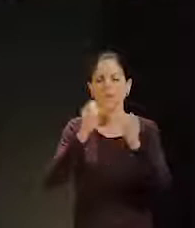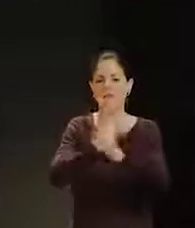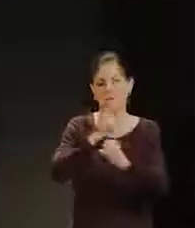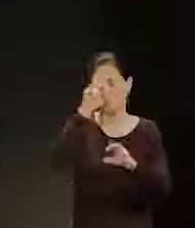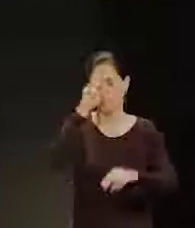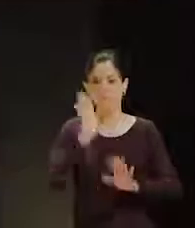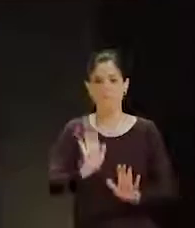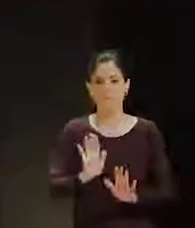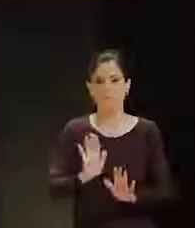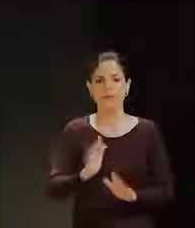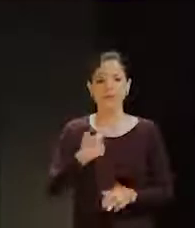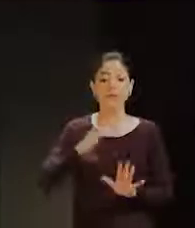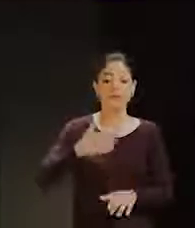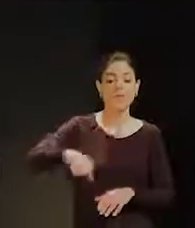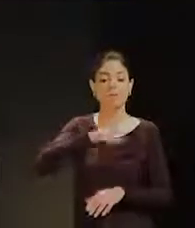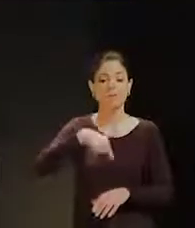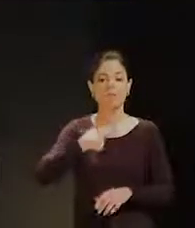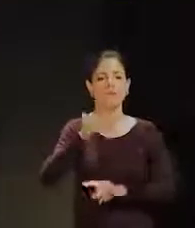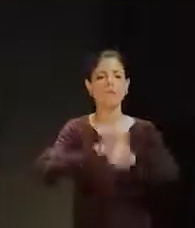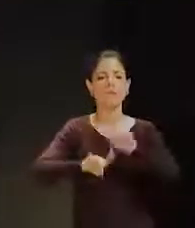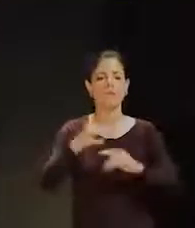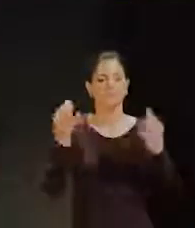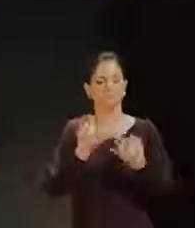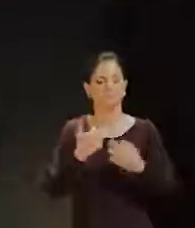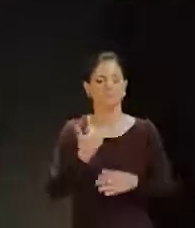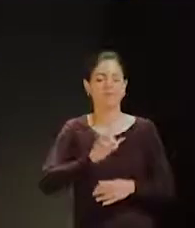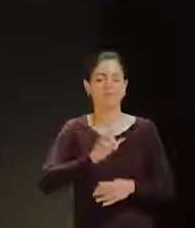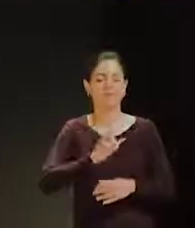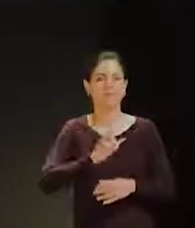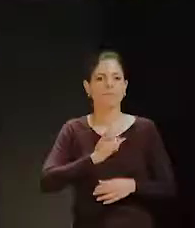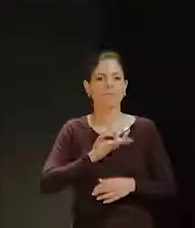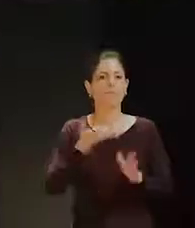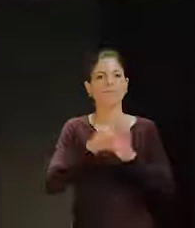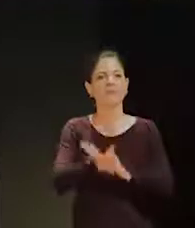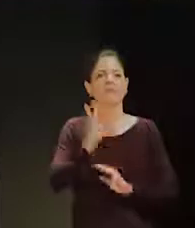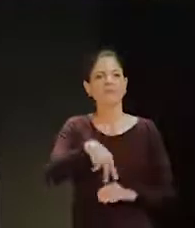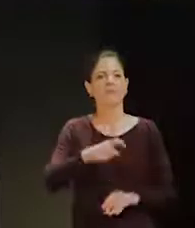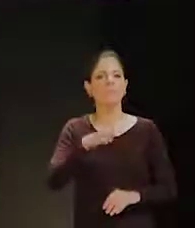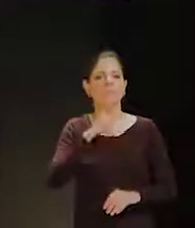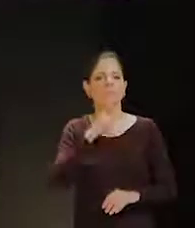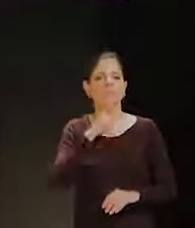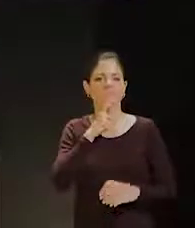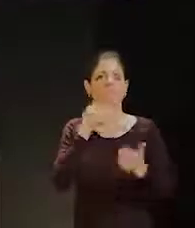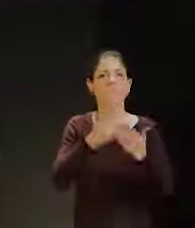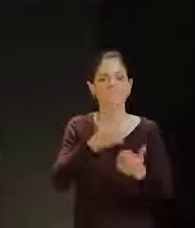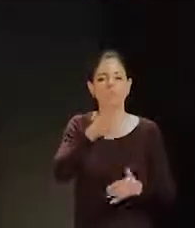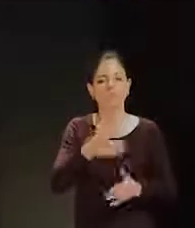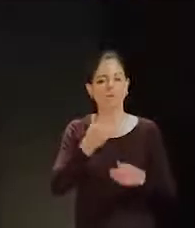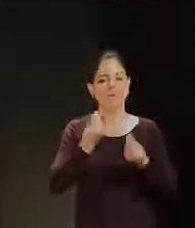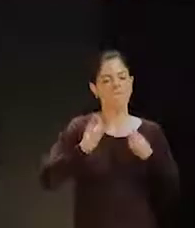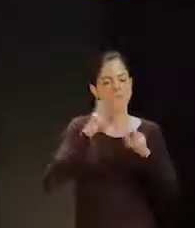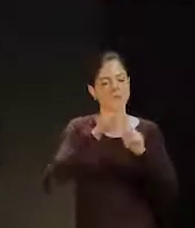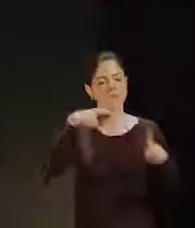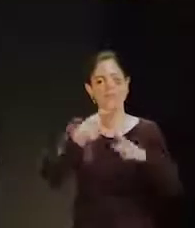seguridad. Y para nosotros sí está el problema que tenemos, es muy difícil proponerse en realidad